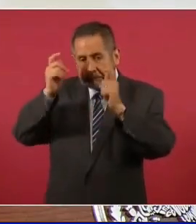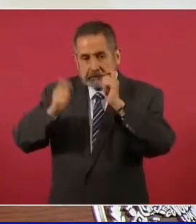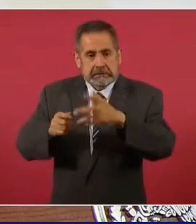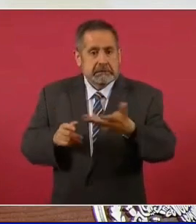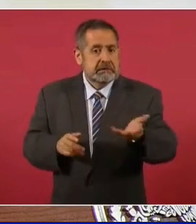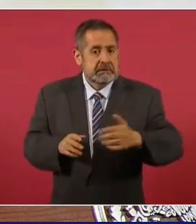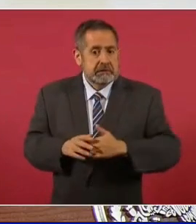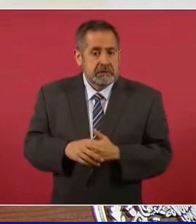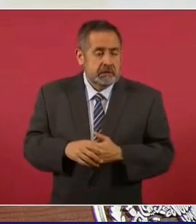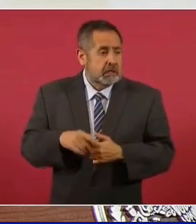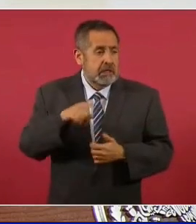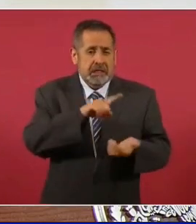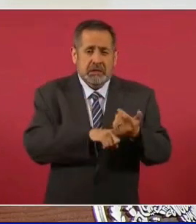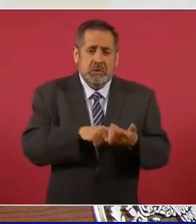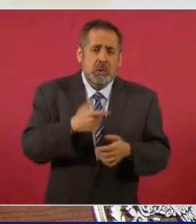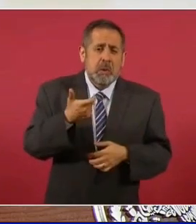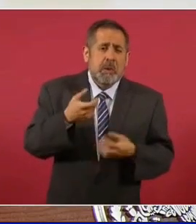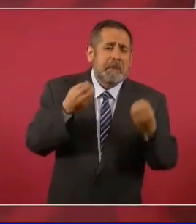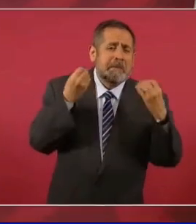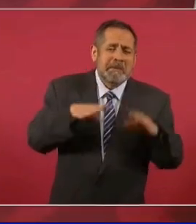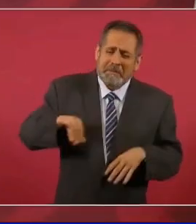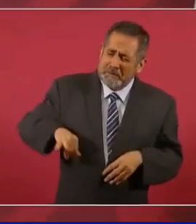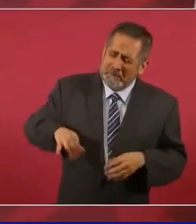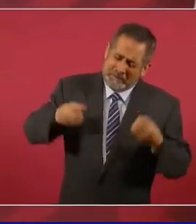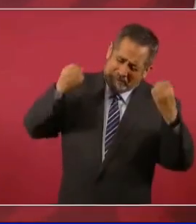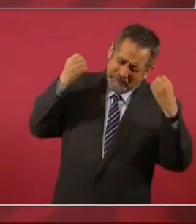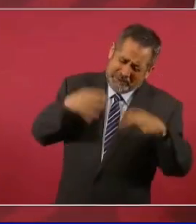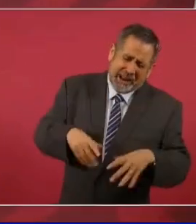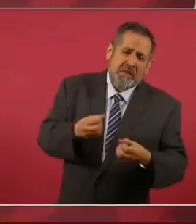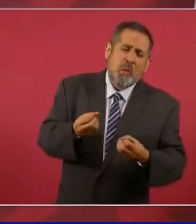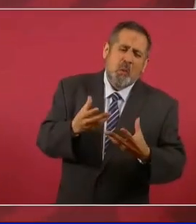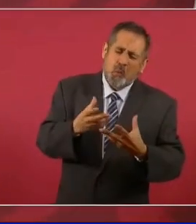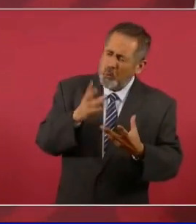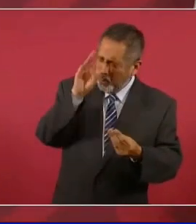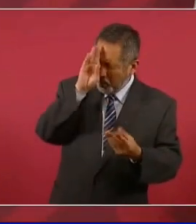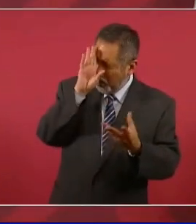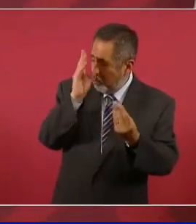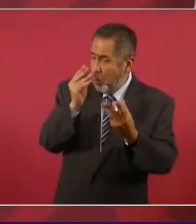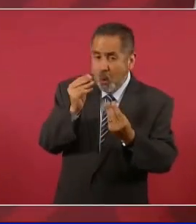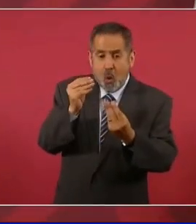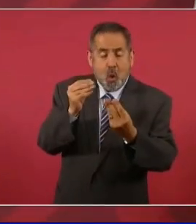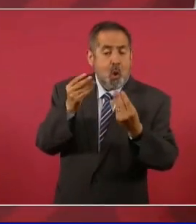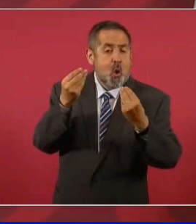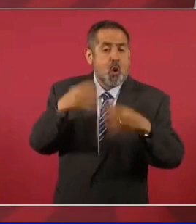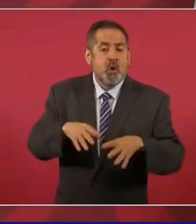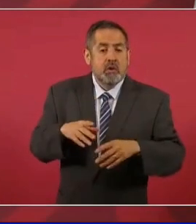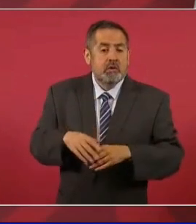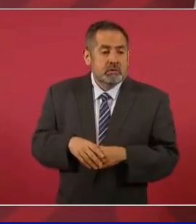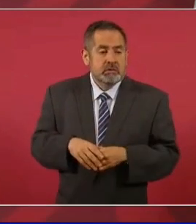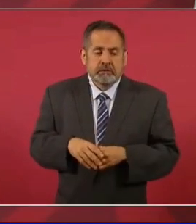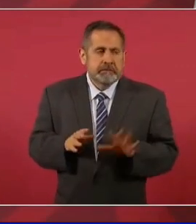y son unos intereses creados económicos